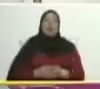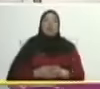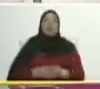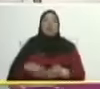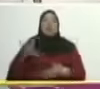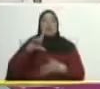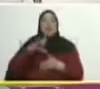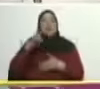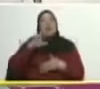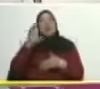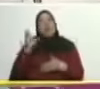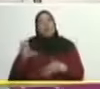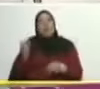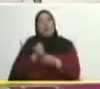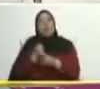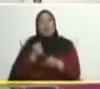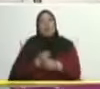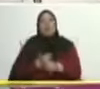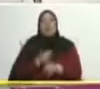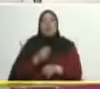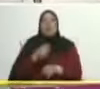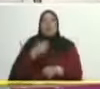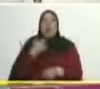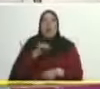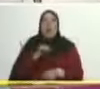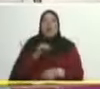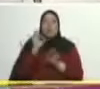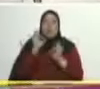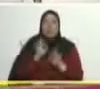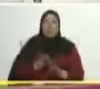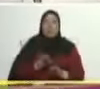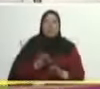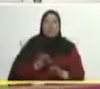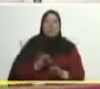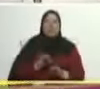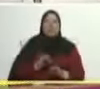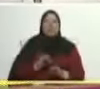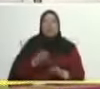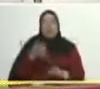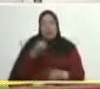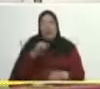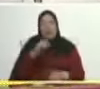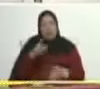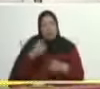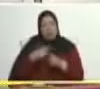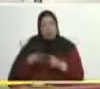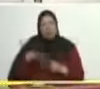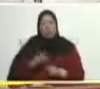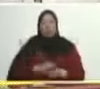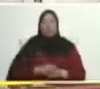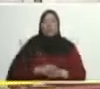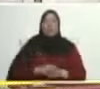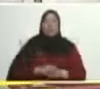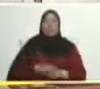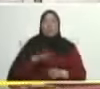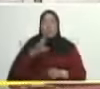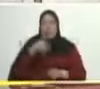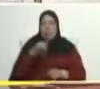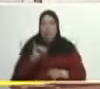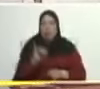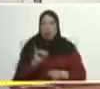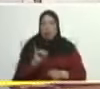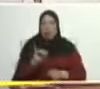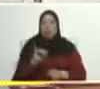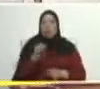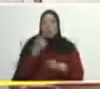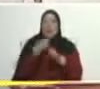América Latina y el Caribe sí tiene opciones. Si tiene alternativa, si la tiene,